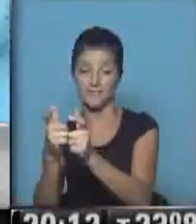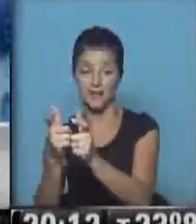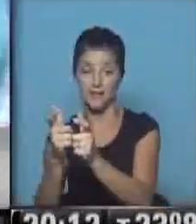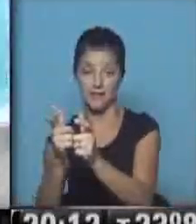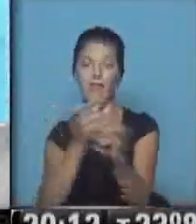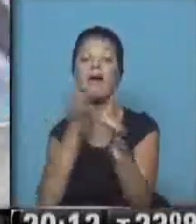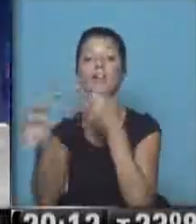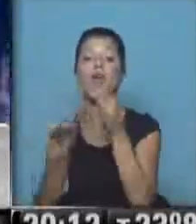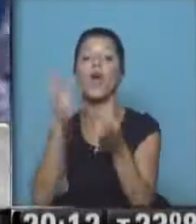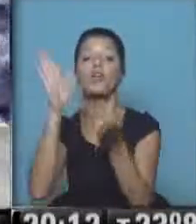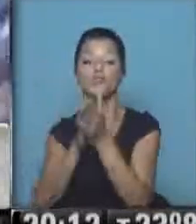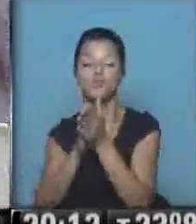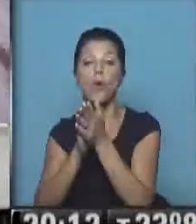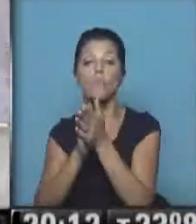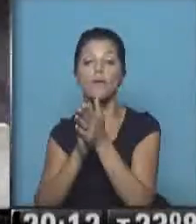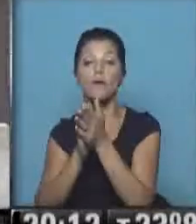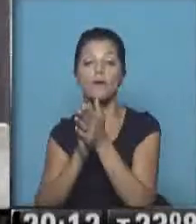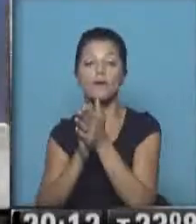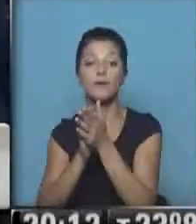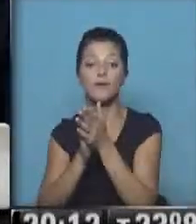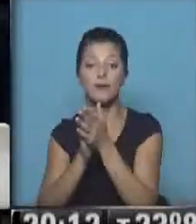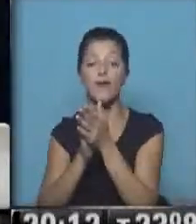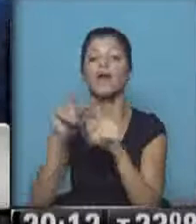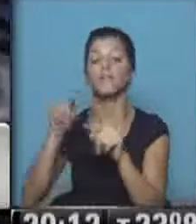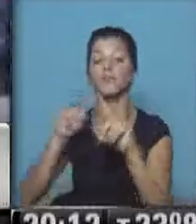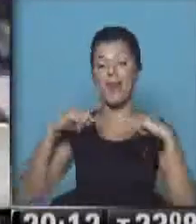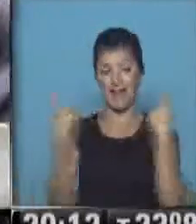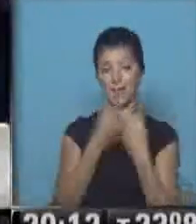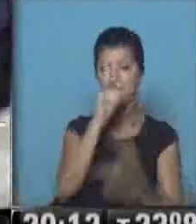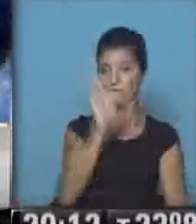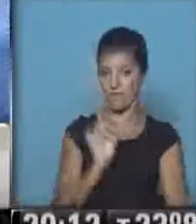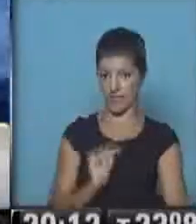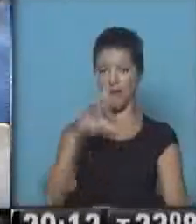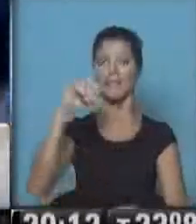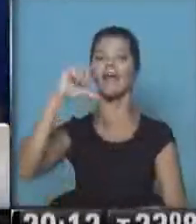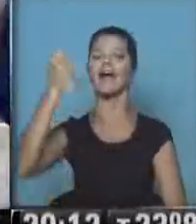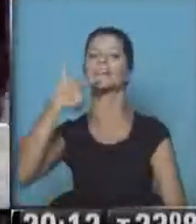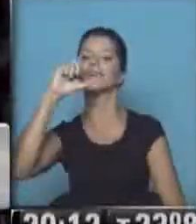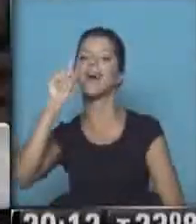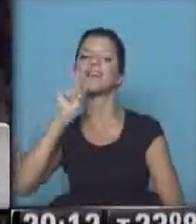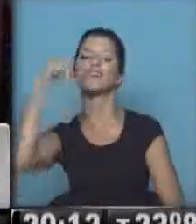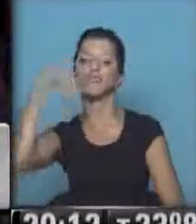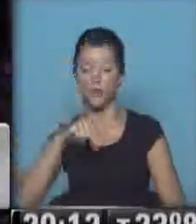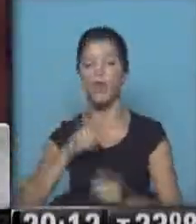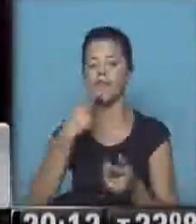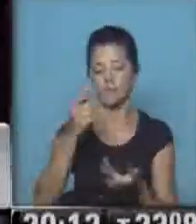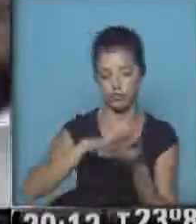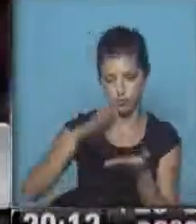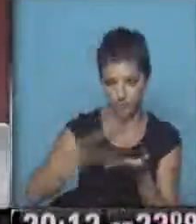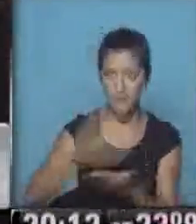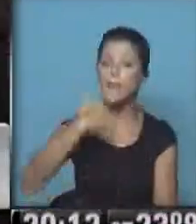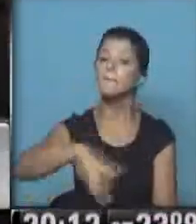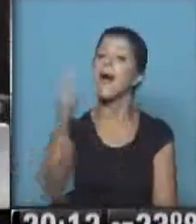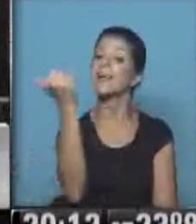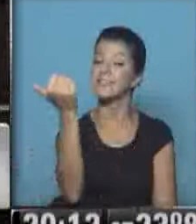las cuestiones a las que se refiere la acordada de la Cámara Federal de Casación Penal. Reiteramos, fijan para el 6